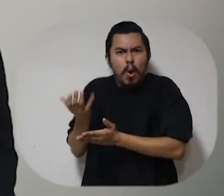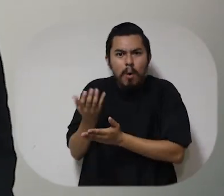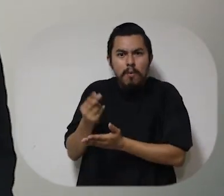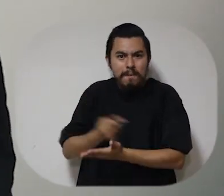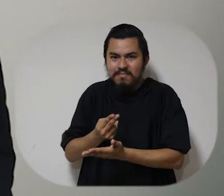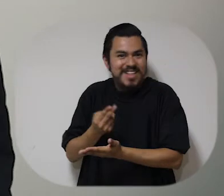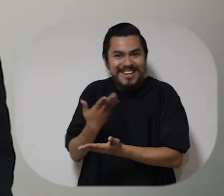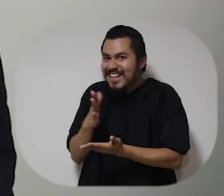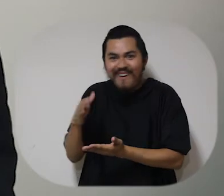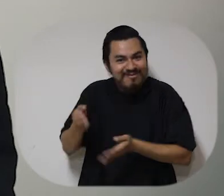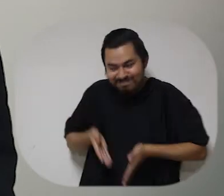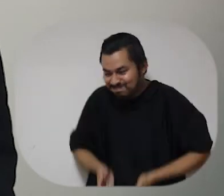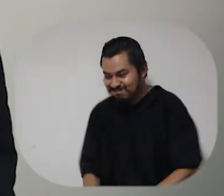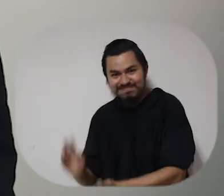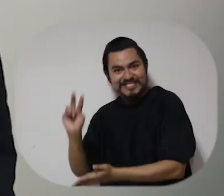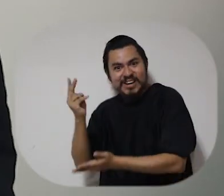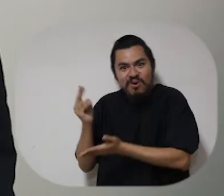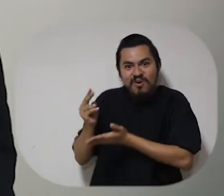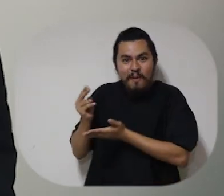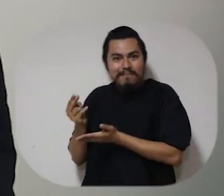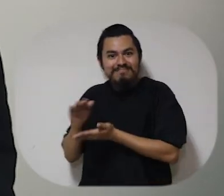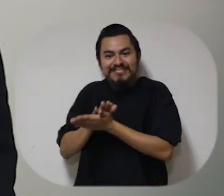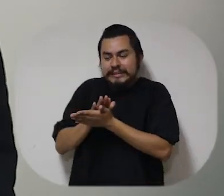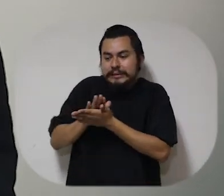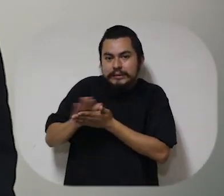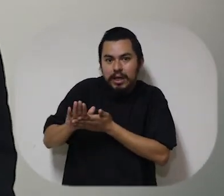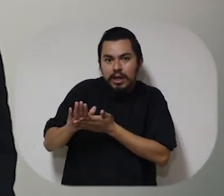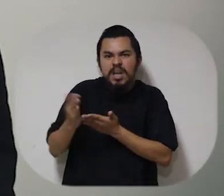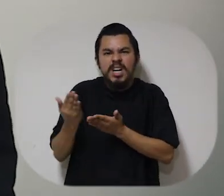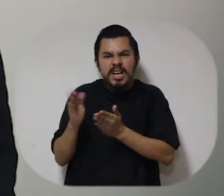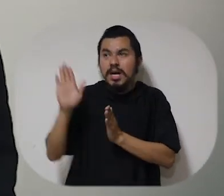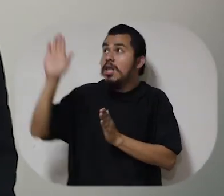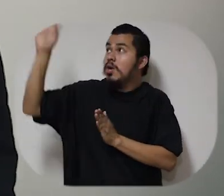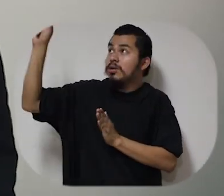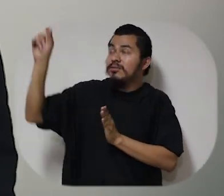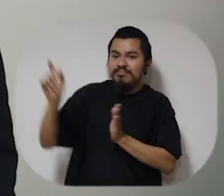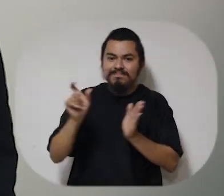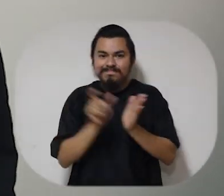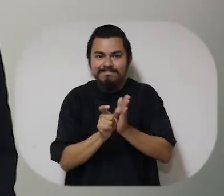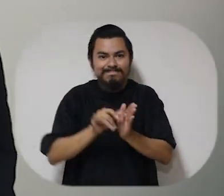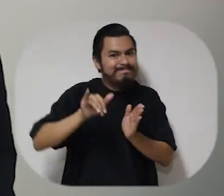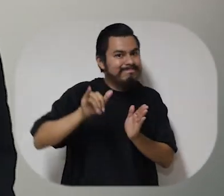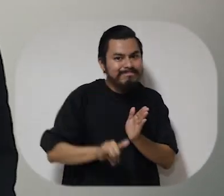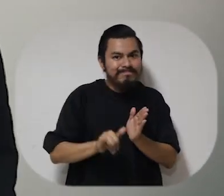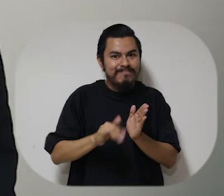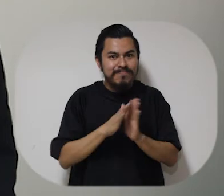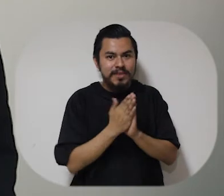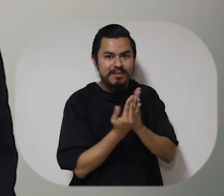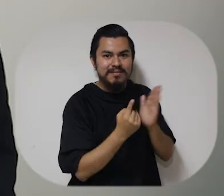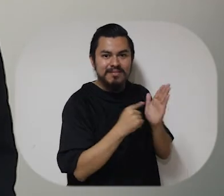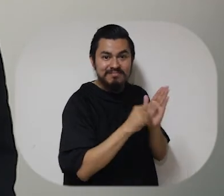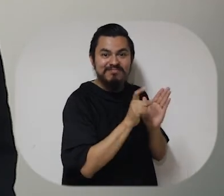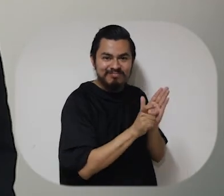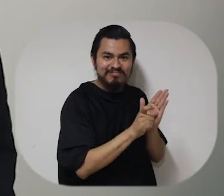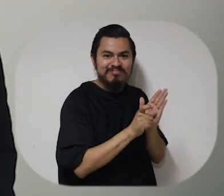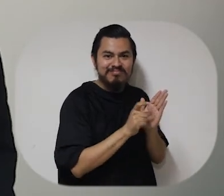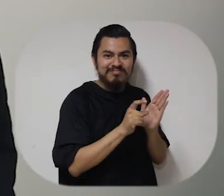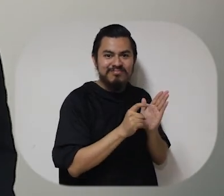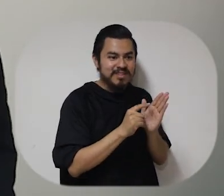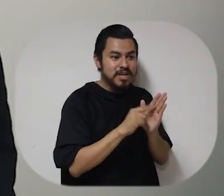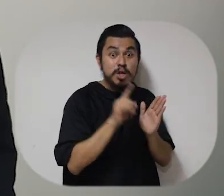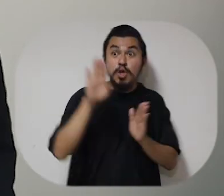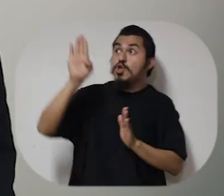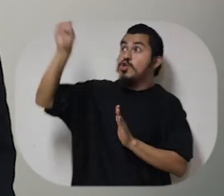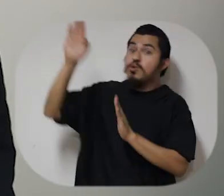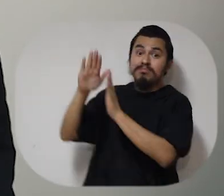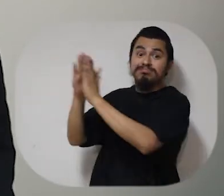que siempre existe. Es la palabra de Dios que siempre permanece. Esta Biblia es un libro que Dios nos ha